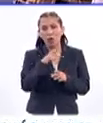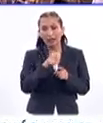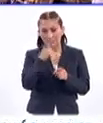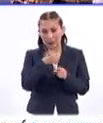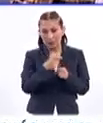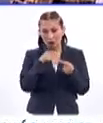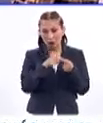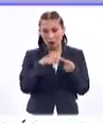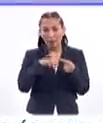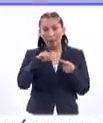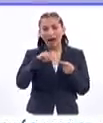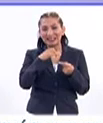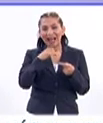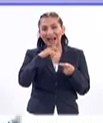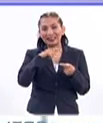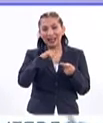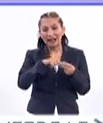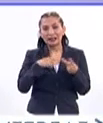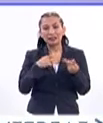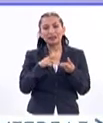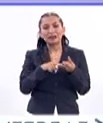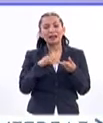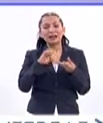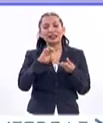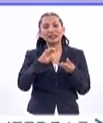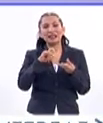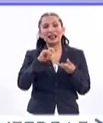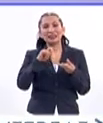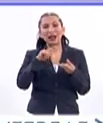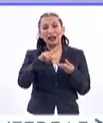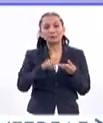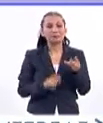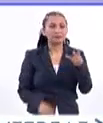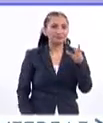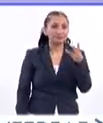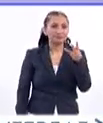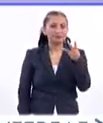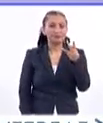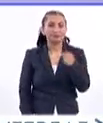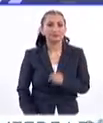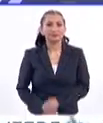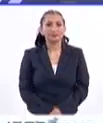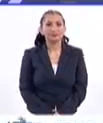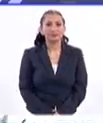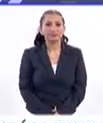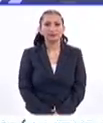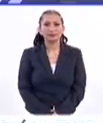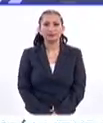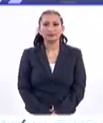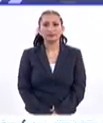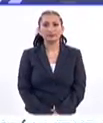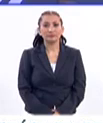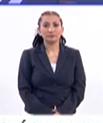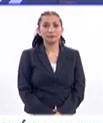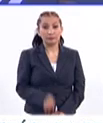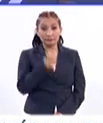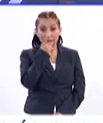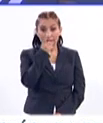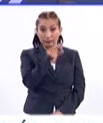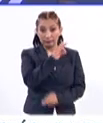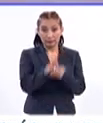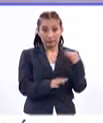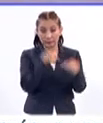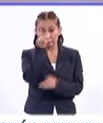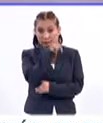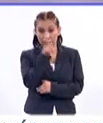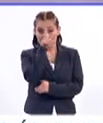en primer lugar, el mayatán y en tercer lugar el celtal. El celtal. Ahí dices que todas